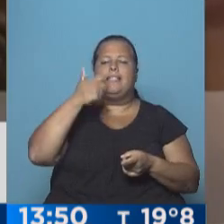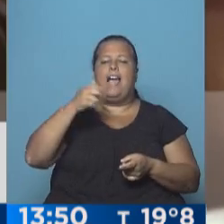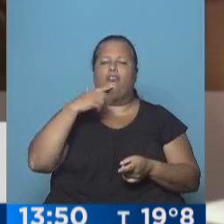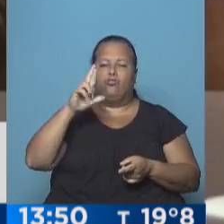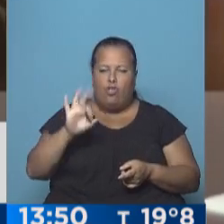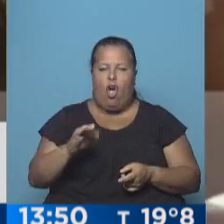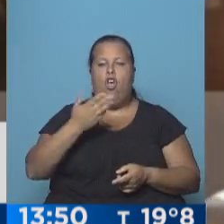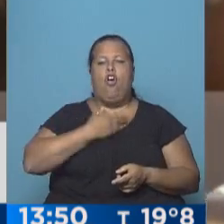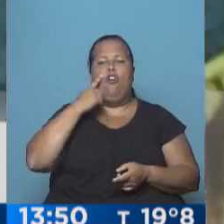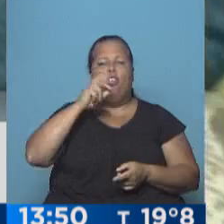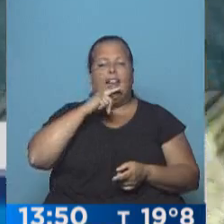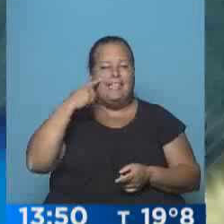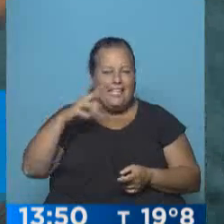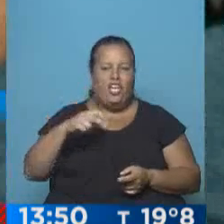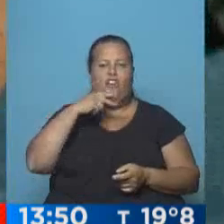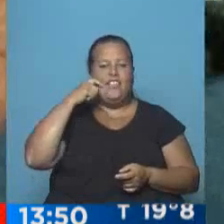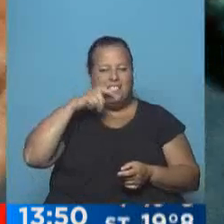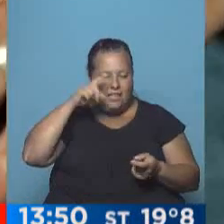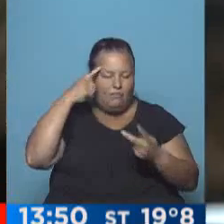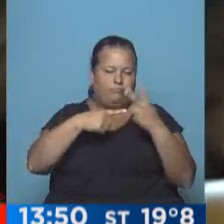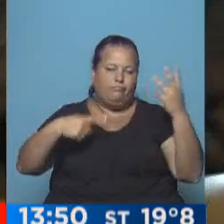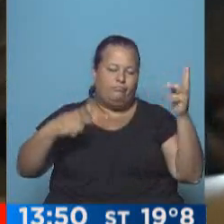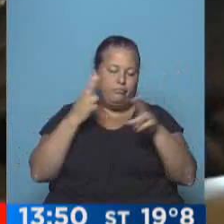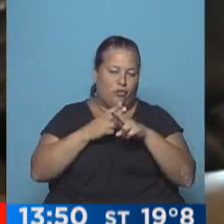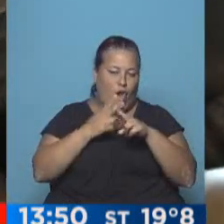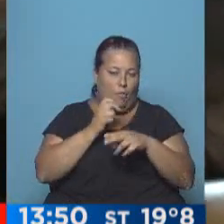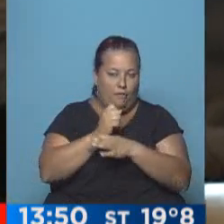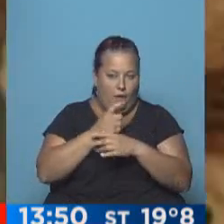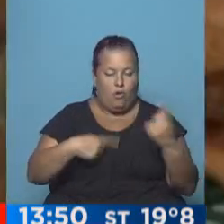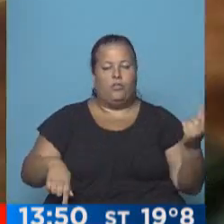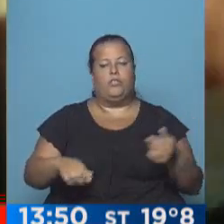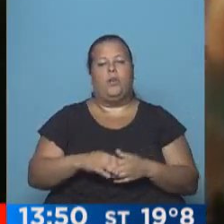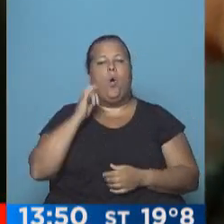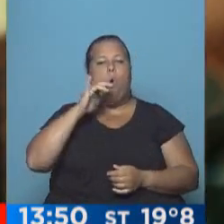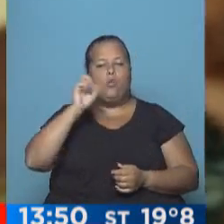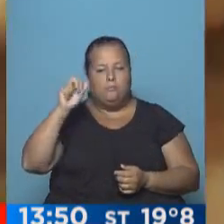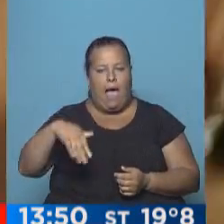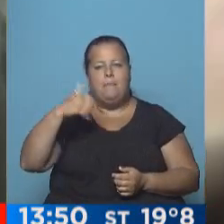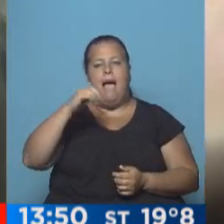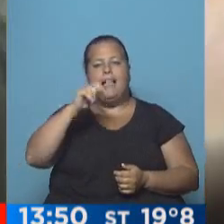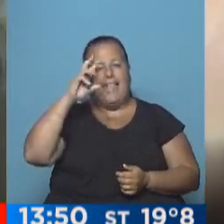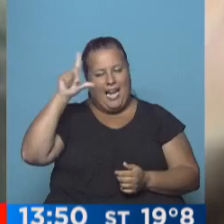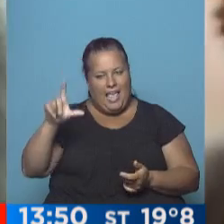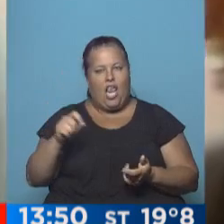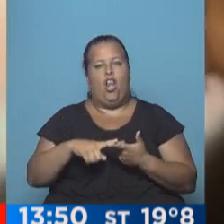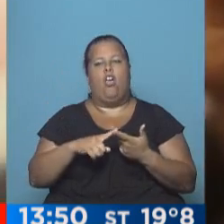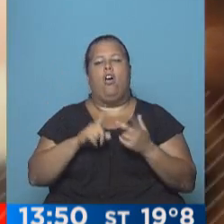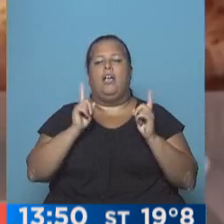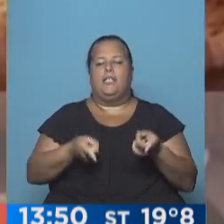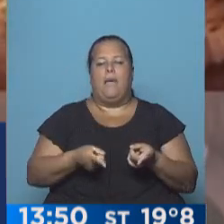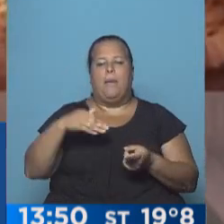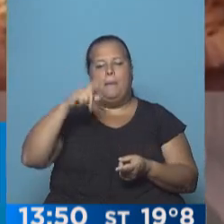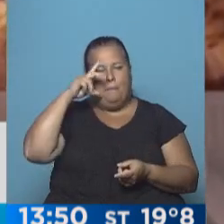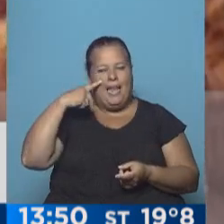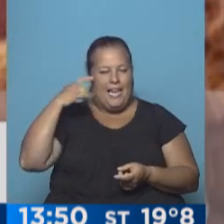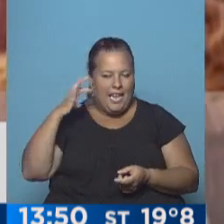María Fiorentino, Manuel Vicente, Marta Bianchi, Lorena Vega, María José Gabén, Oski Guzmán, Marcelo Mazzarello, Alejandra Fletchner, estuvo Marcelo